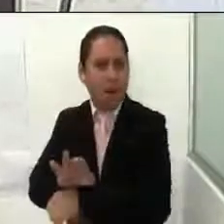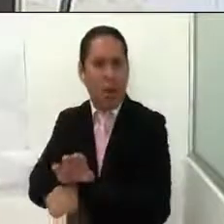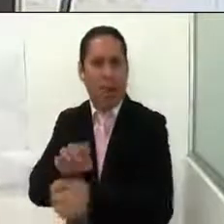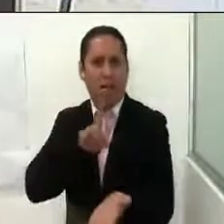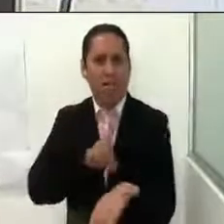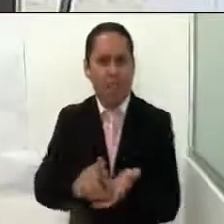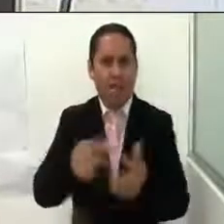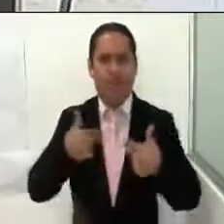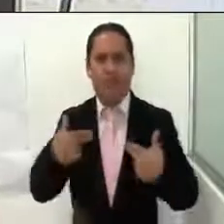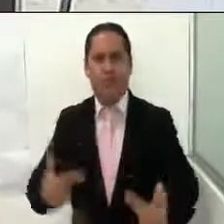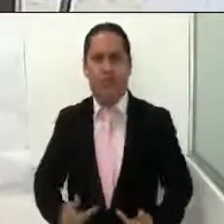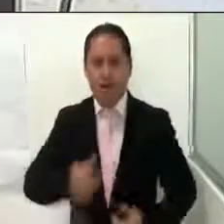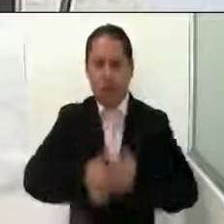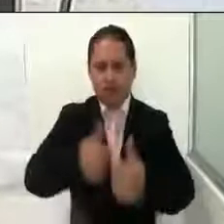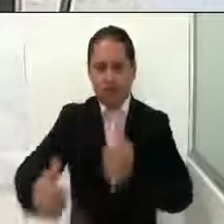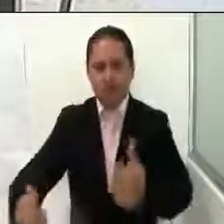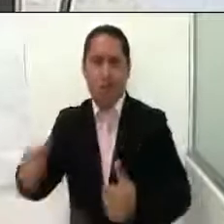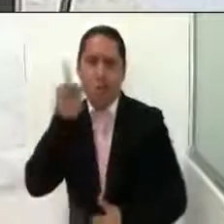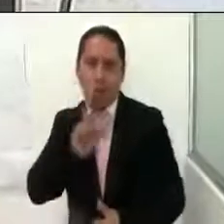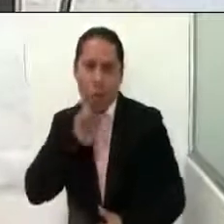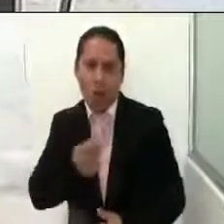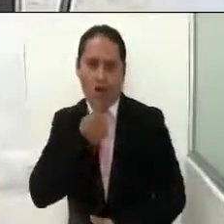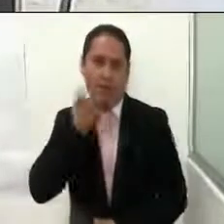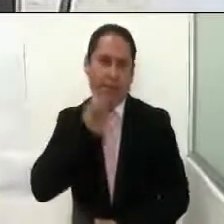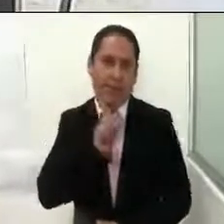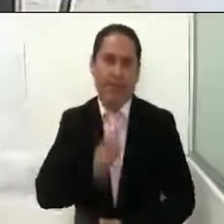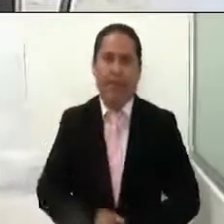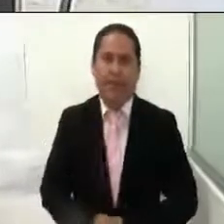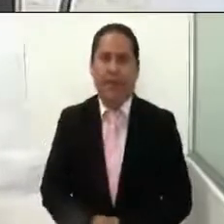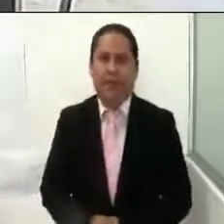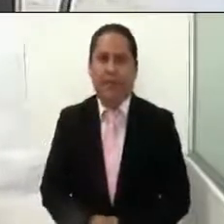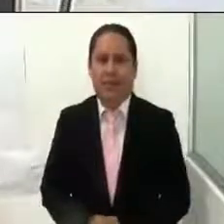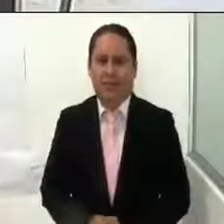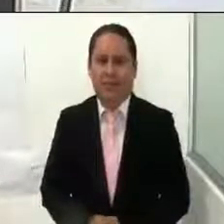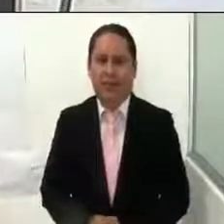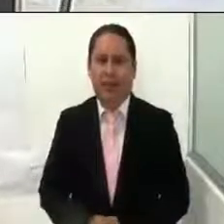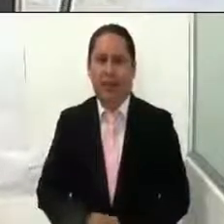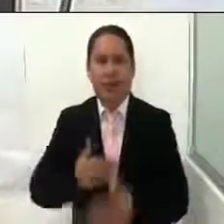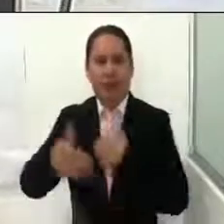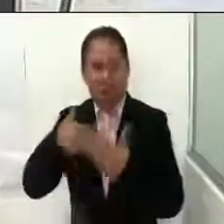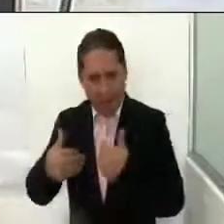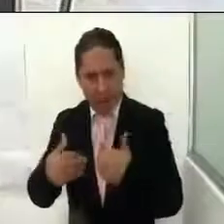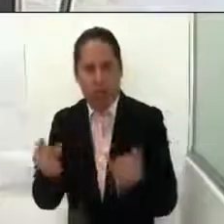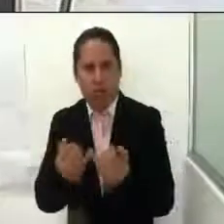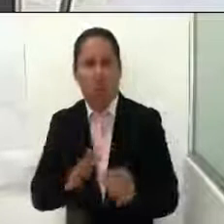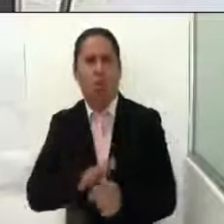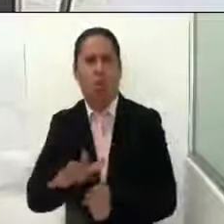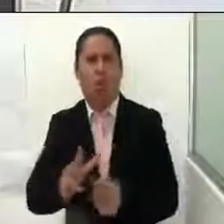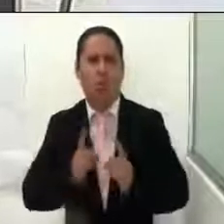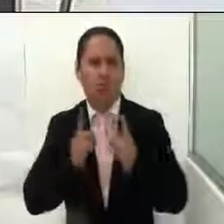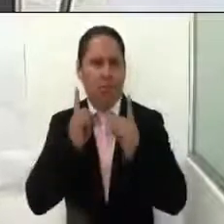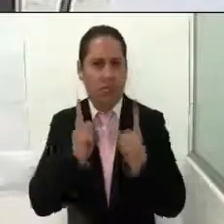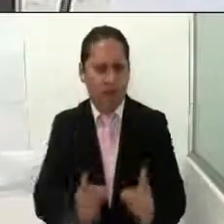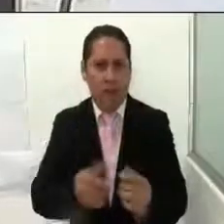humanos de las mujeres y niños en mérito a lo anterior podemos decir que la actual